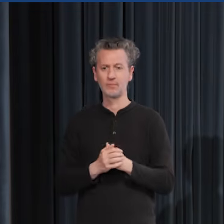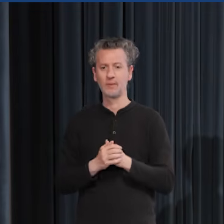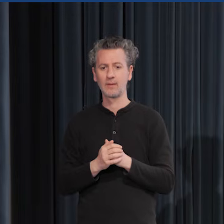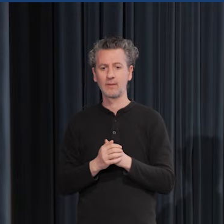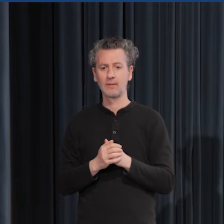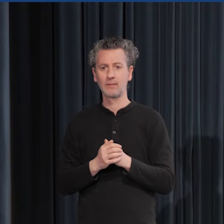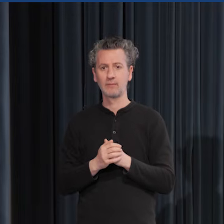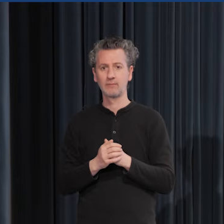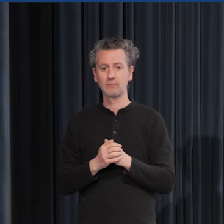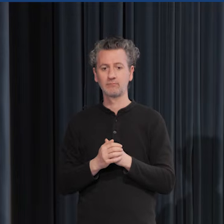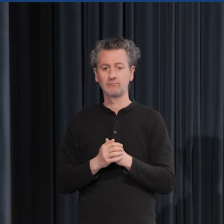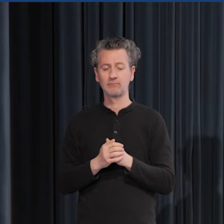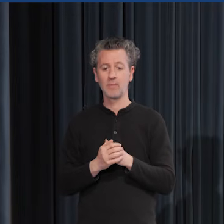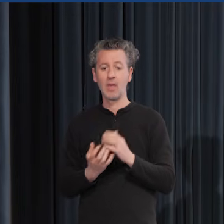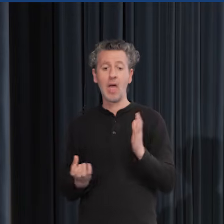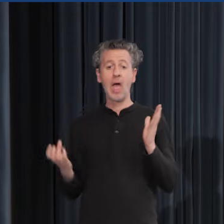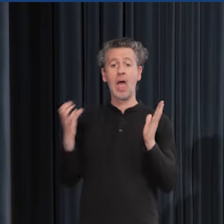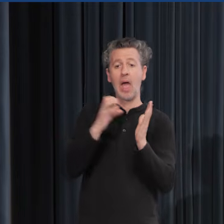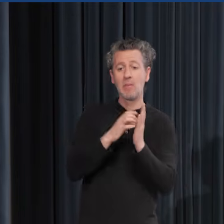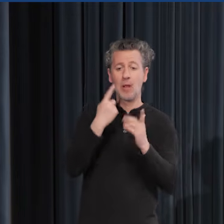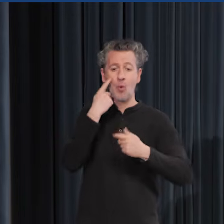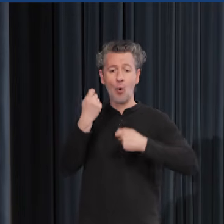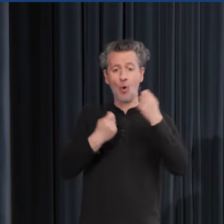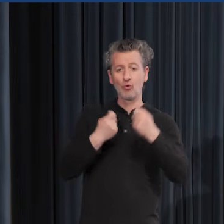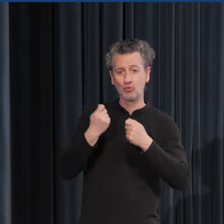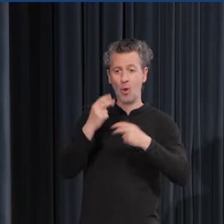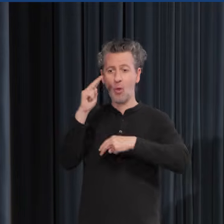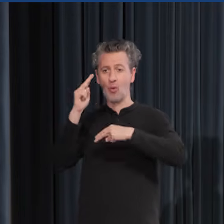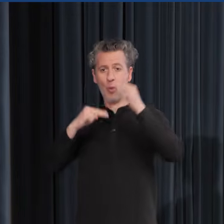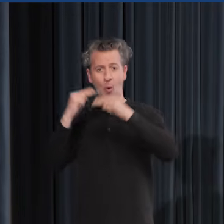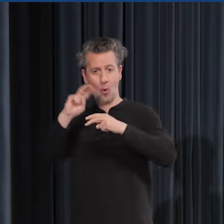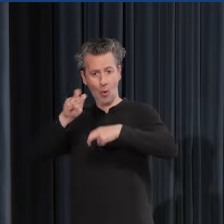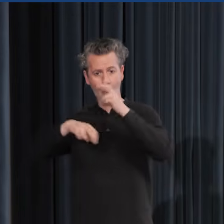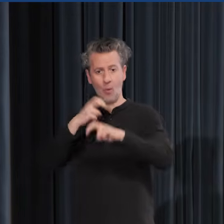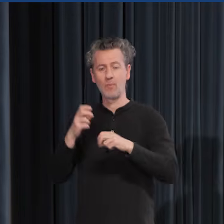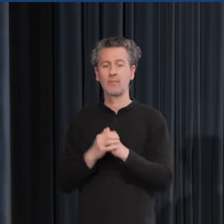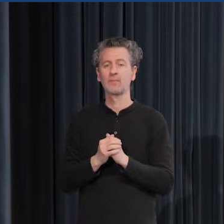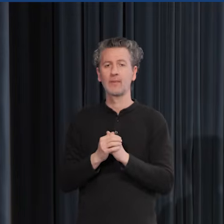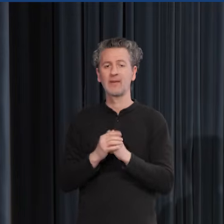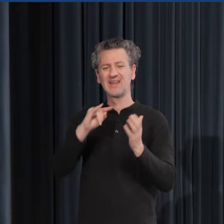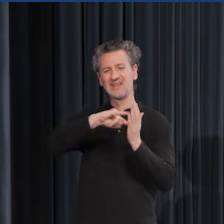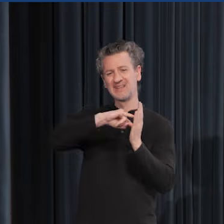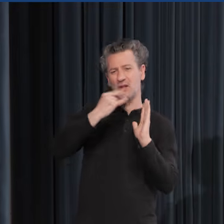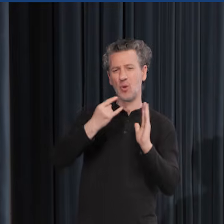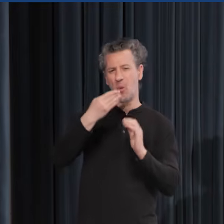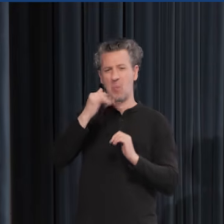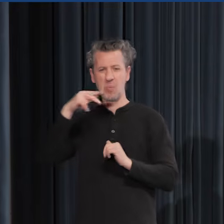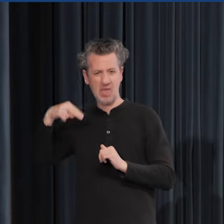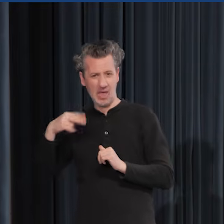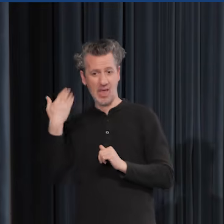Aplicaciones que ayudan al control de obras, la metodología BIM que comentaba antes